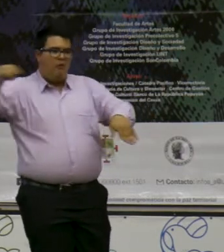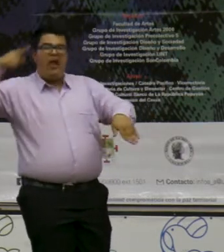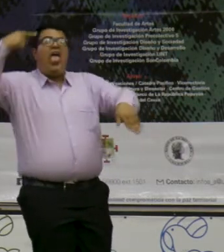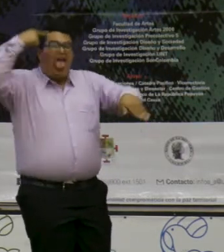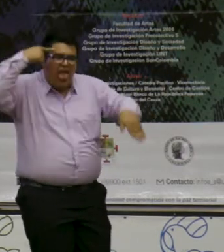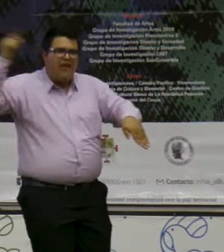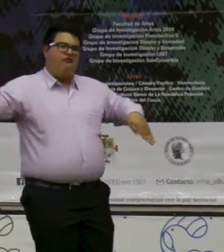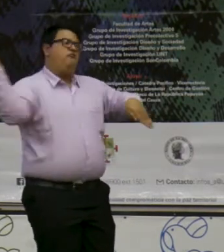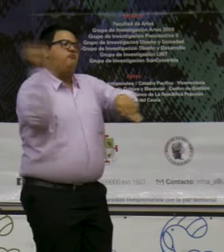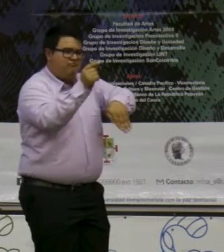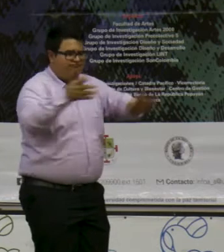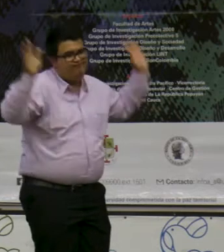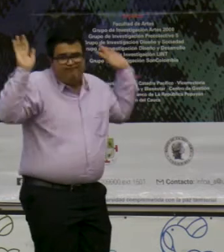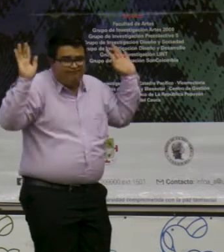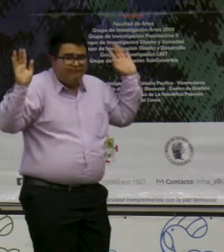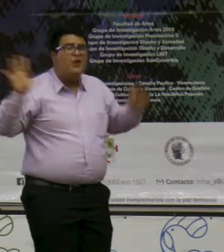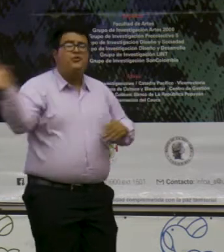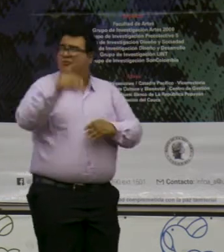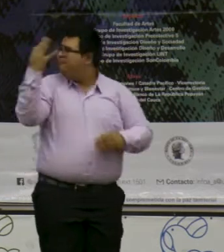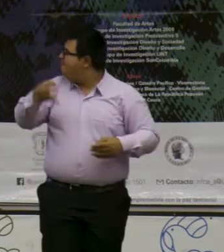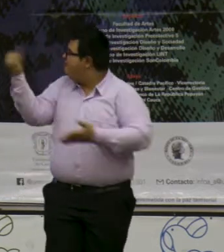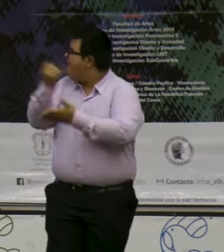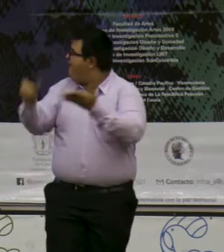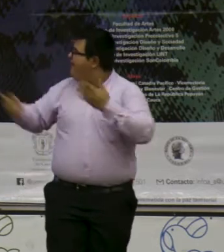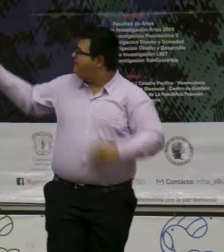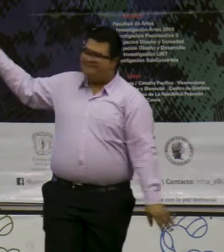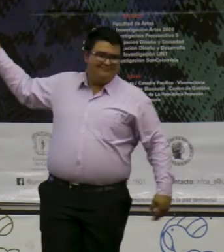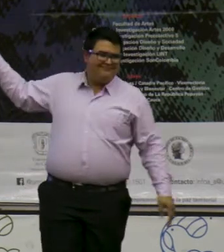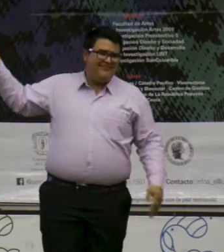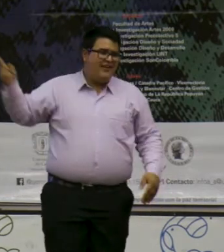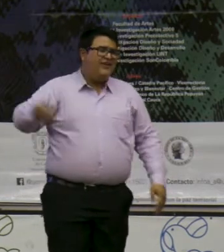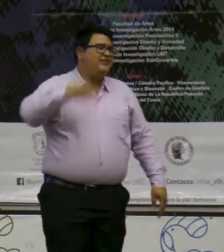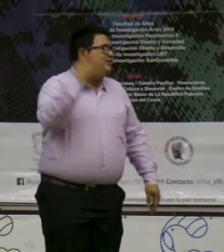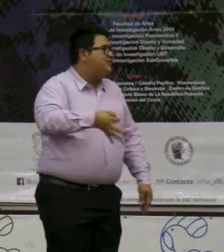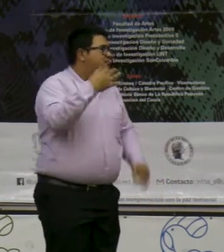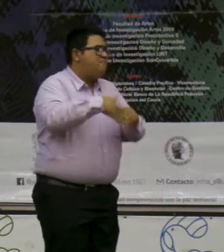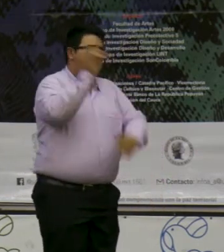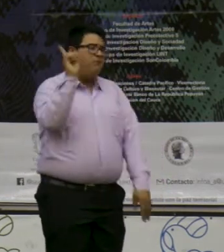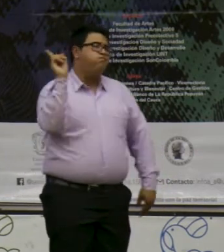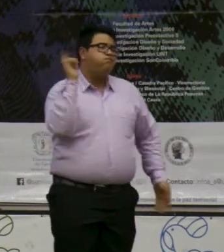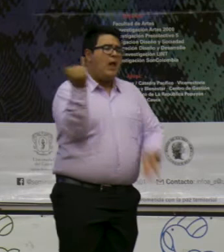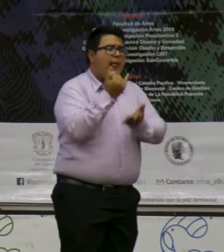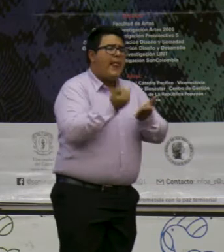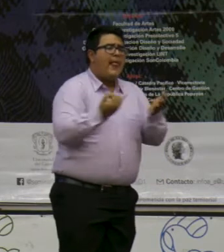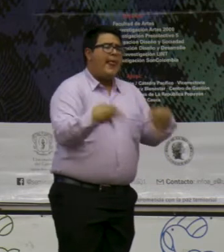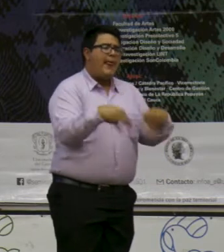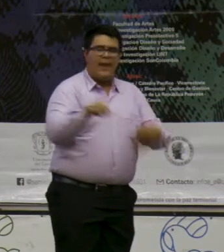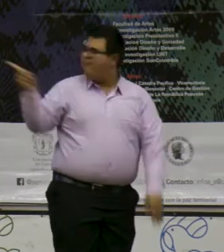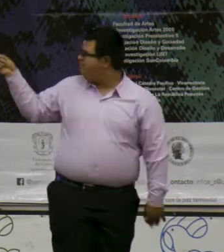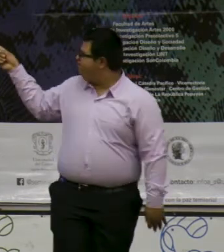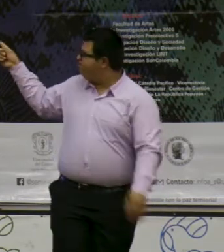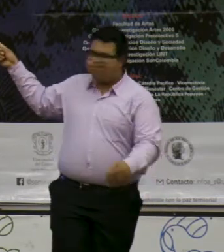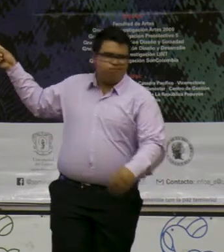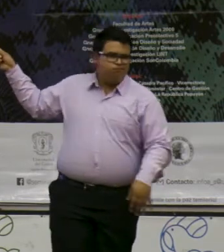Todos alguna vez en la vida nos hemos topado con ilustraciones. Creo que es el tipo de gráfica más promiscua que puede haber. Es muy difícil